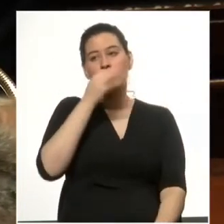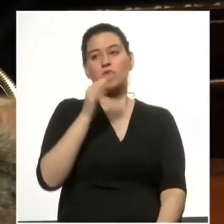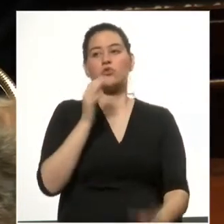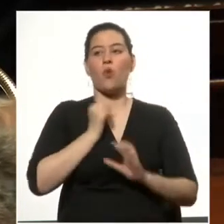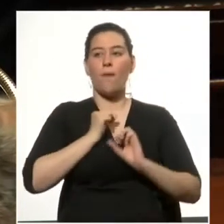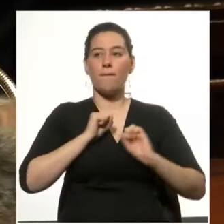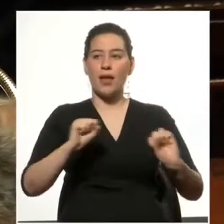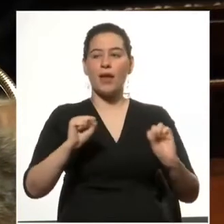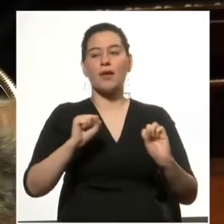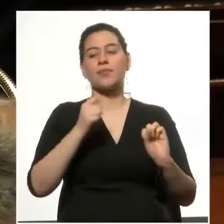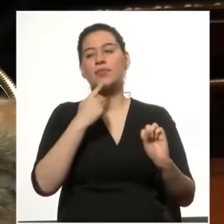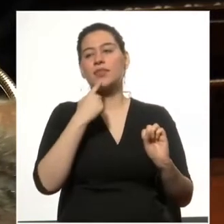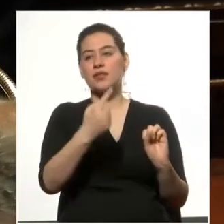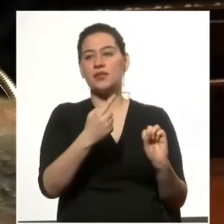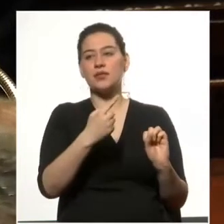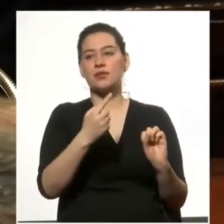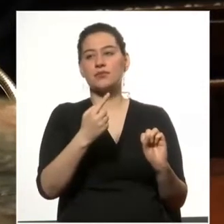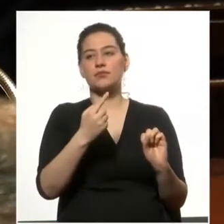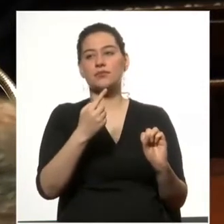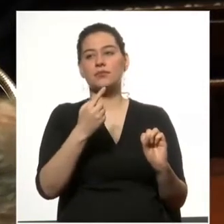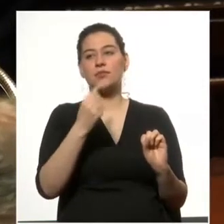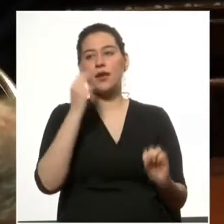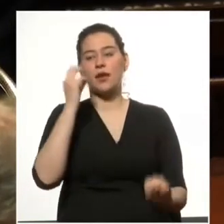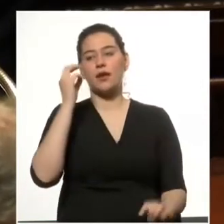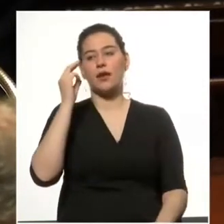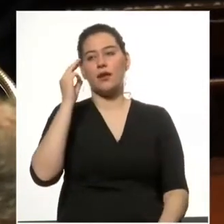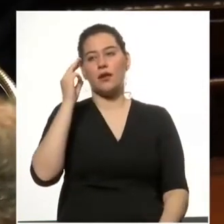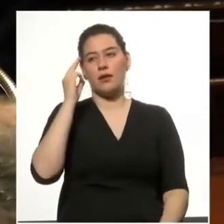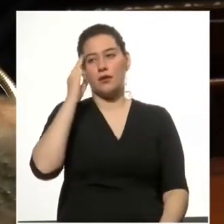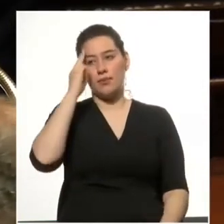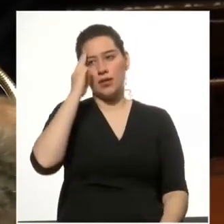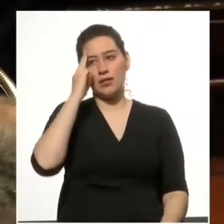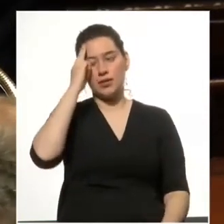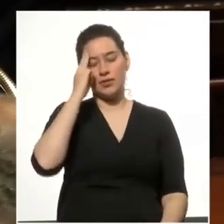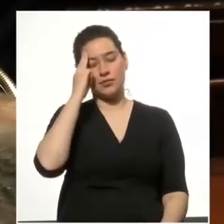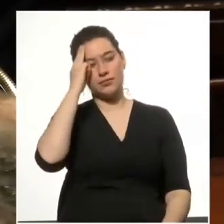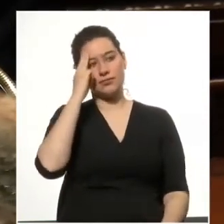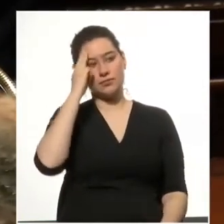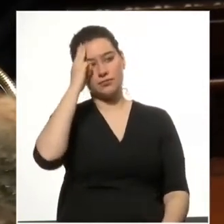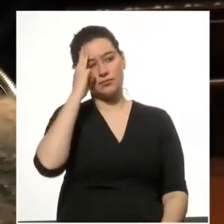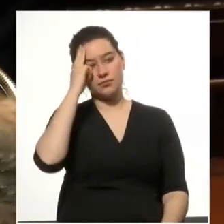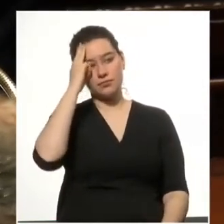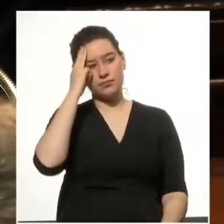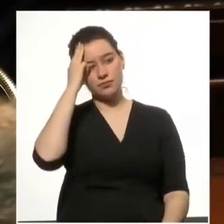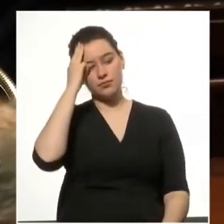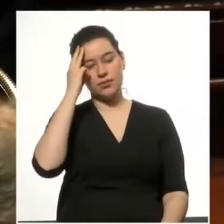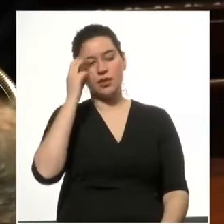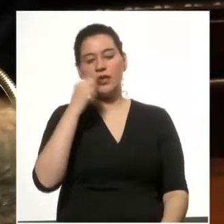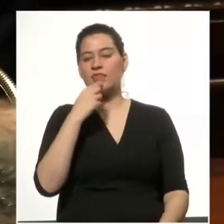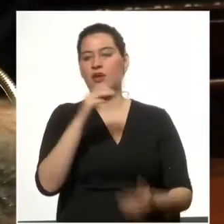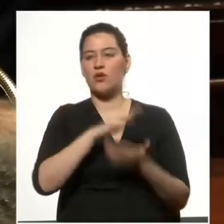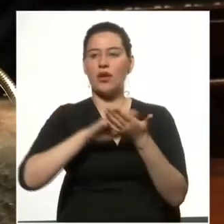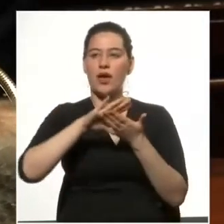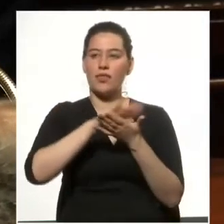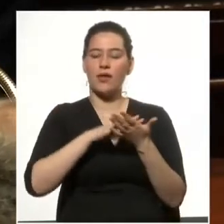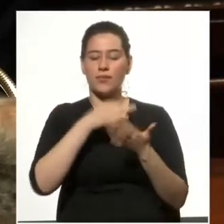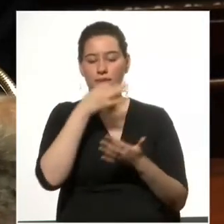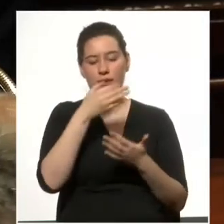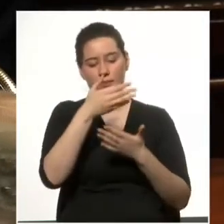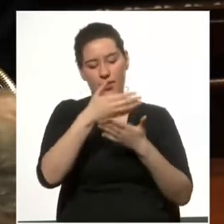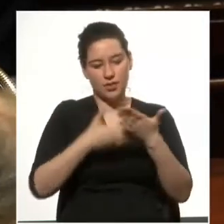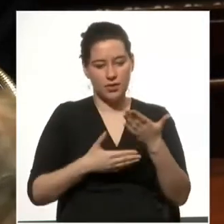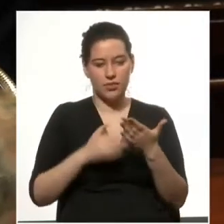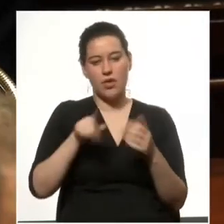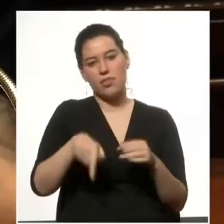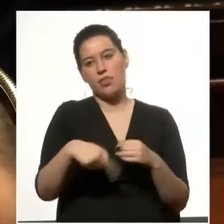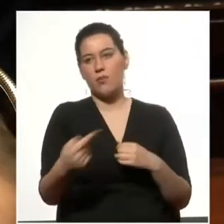Toma también afirma que el general Manini Ríos no dijo nada del contenido del expediente. Luego, en clara contradicción,